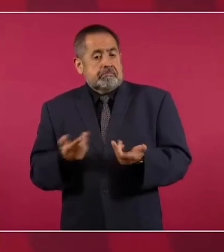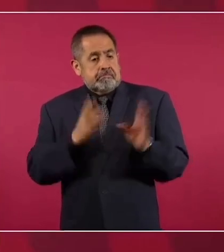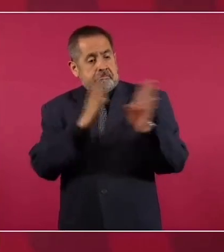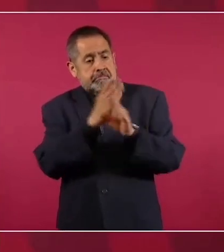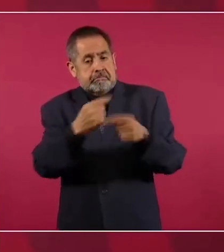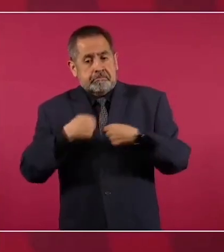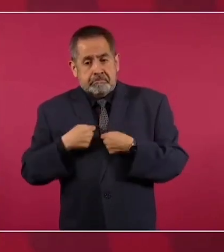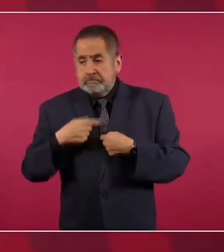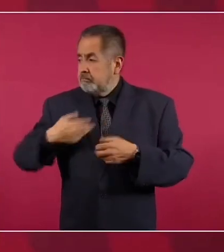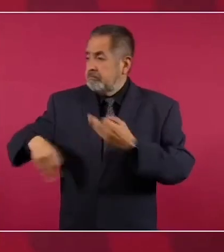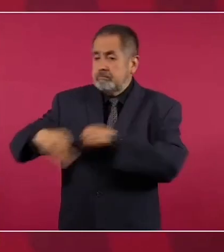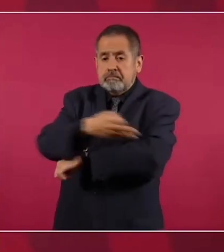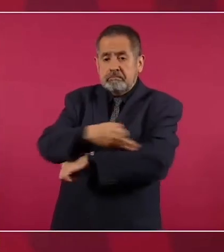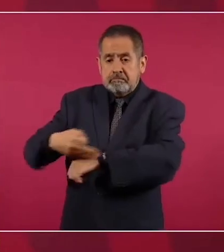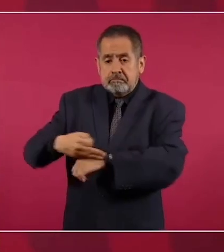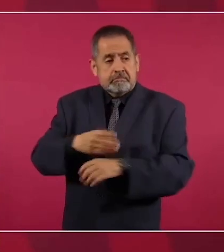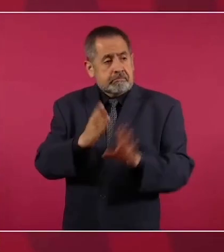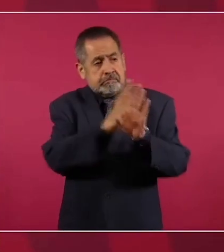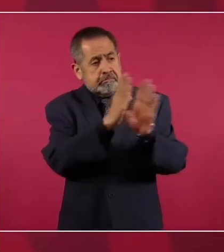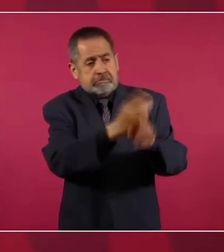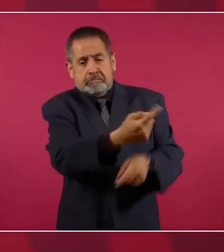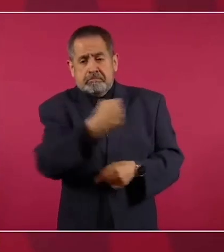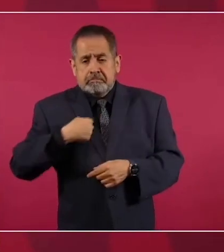y a toda mi familia.